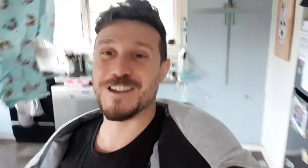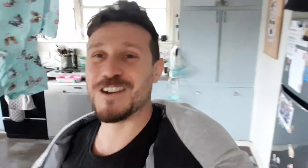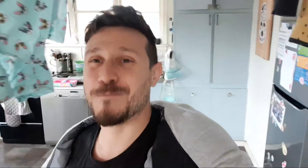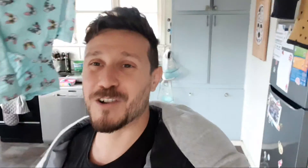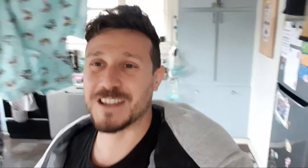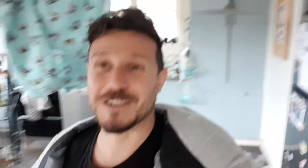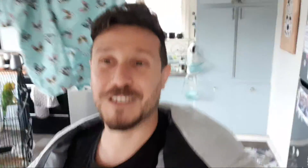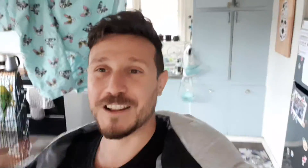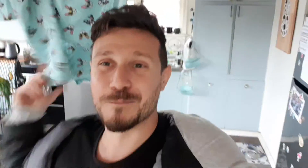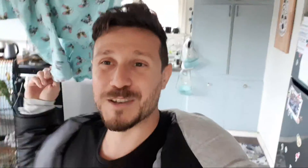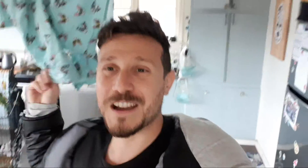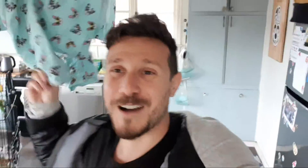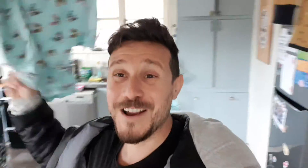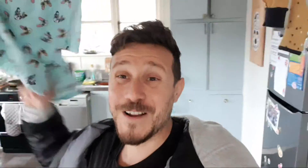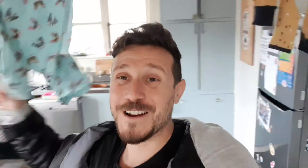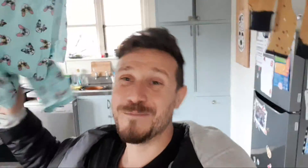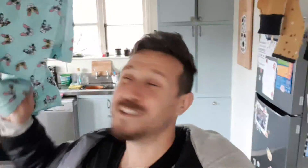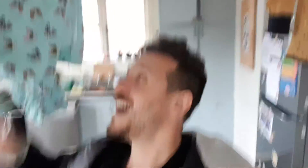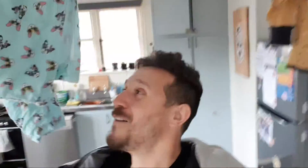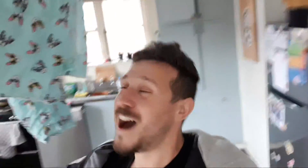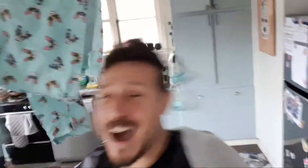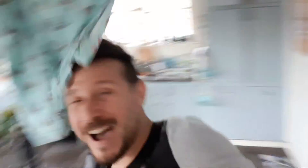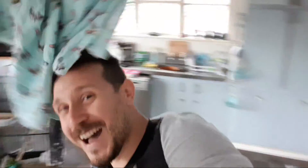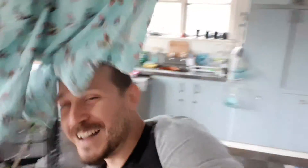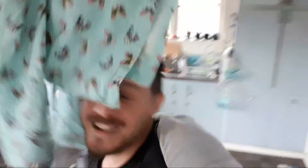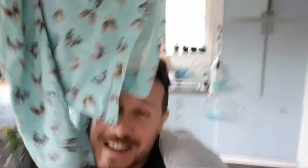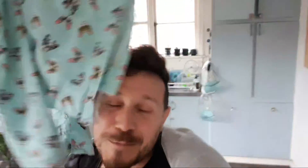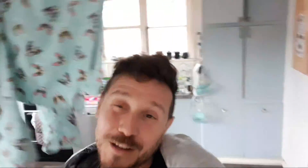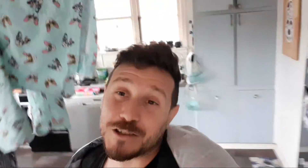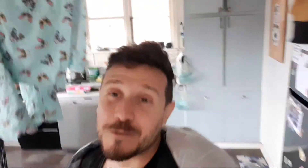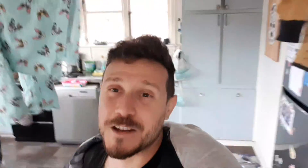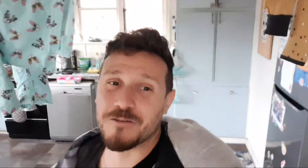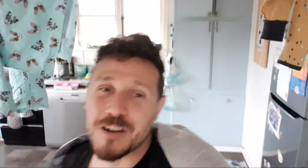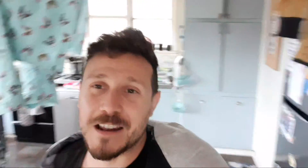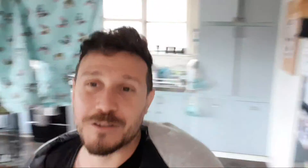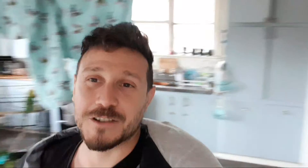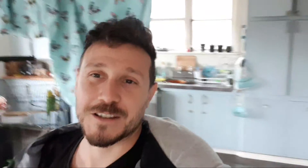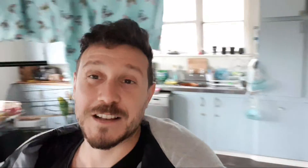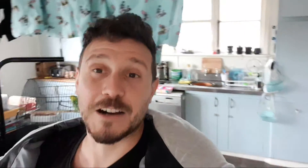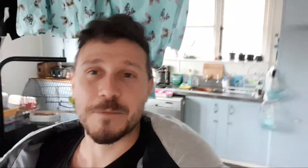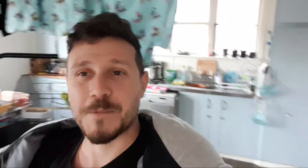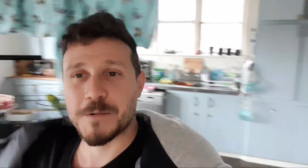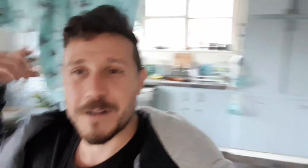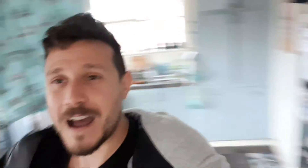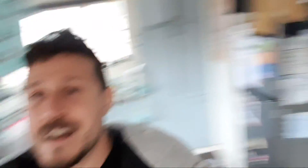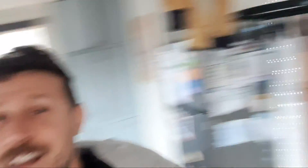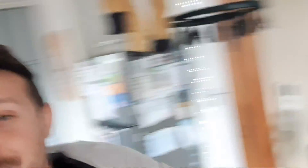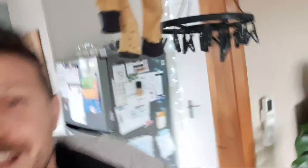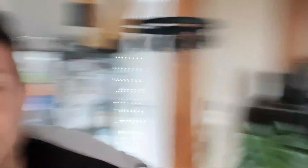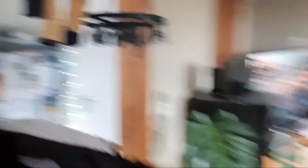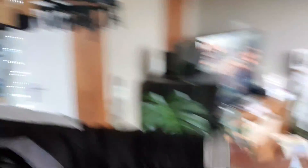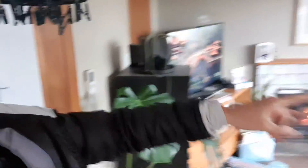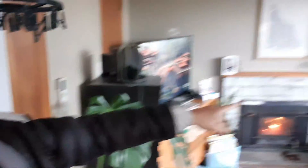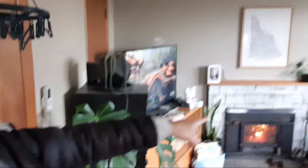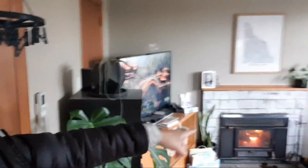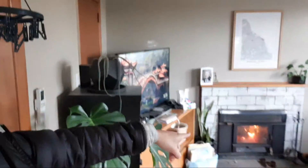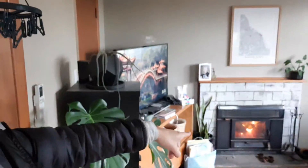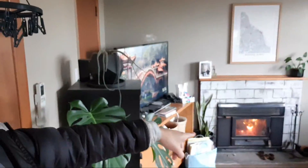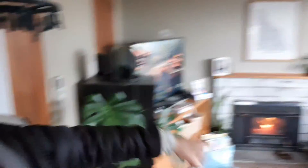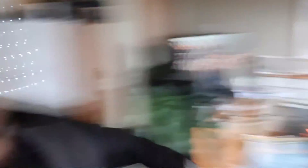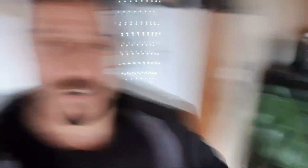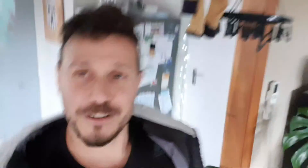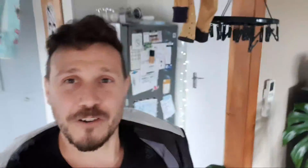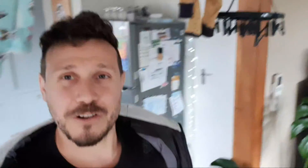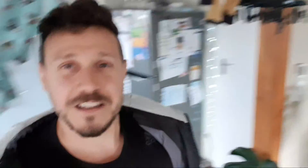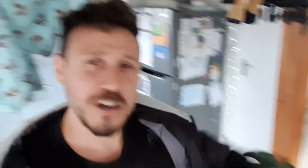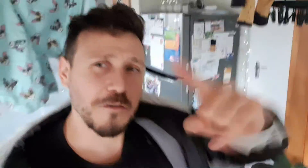el video de hoy. Espero que te haya gustado. Tengo un pijama. Tengo pijama. Porque está lloviendo afuera, entonces no se seca la ropa. Pero venimos acá. Tenemos el fueguito.